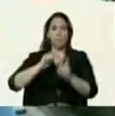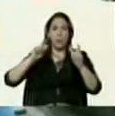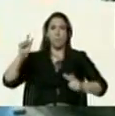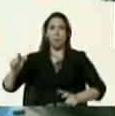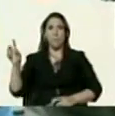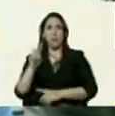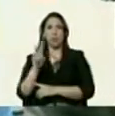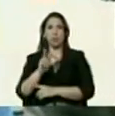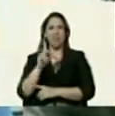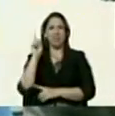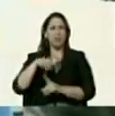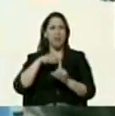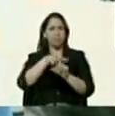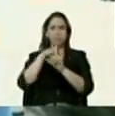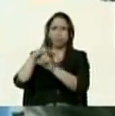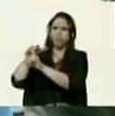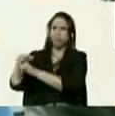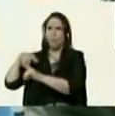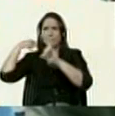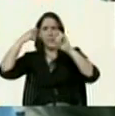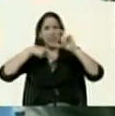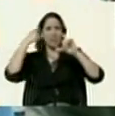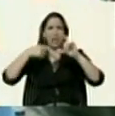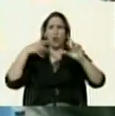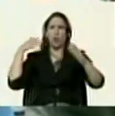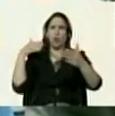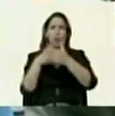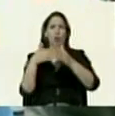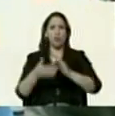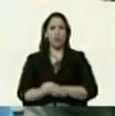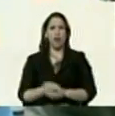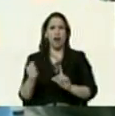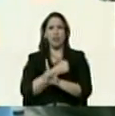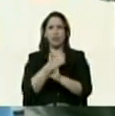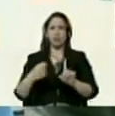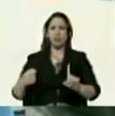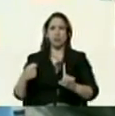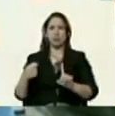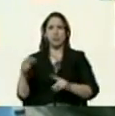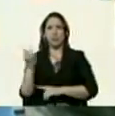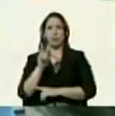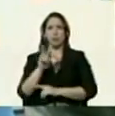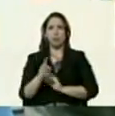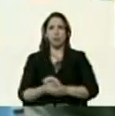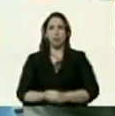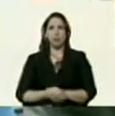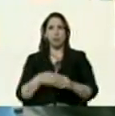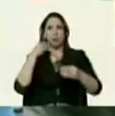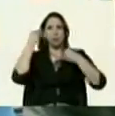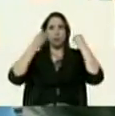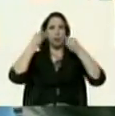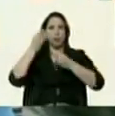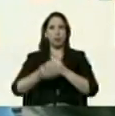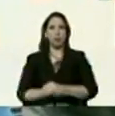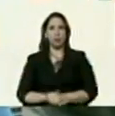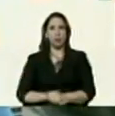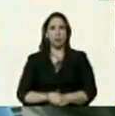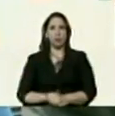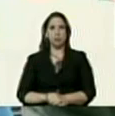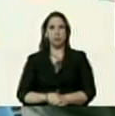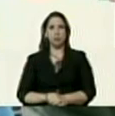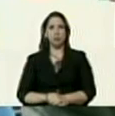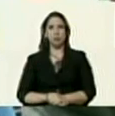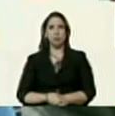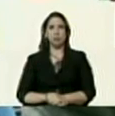y videos que han rodado de agresiones gravísimas contra los venezolanos allá. ¿Qué piensa sobre esto? ¿Qué piensa sobre esta